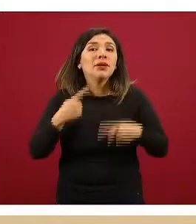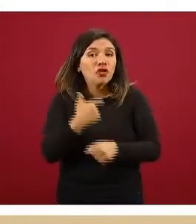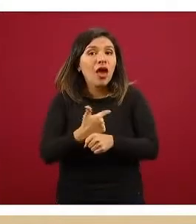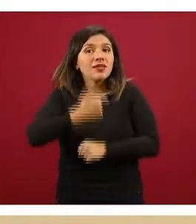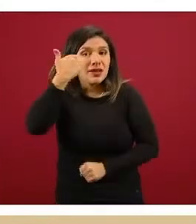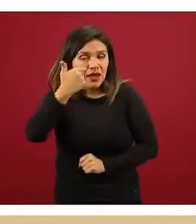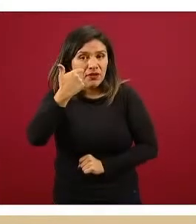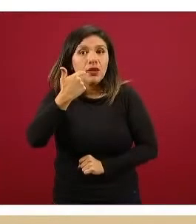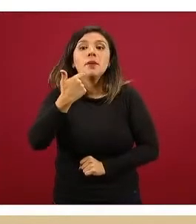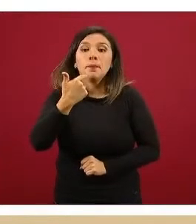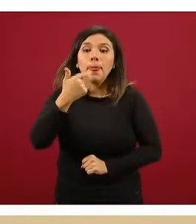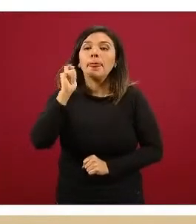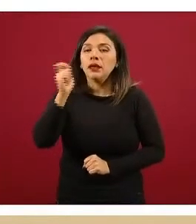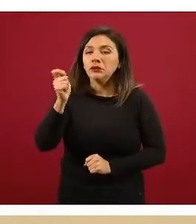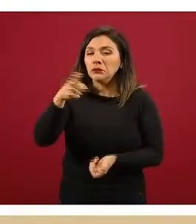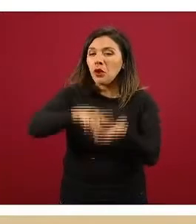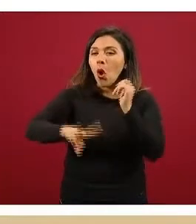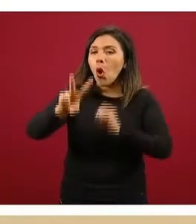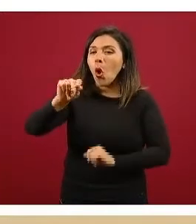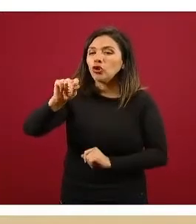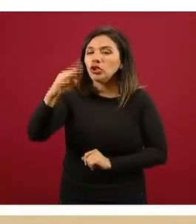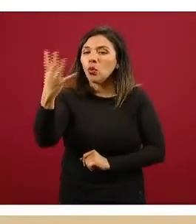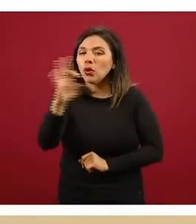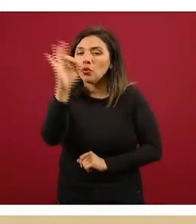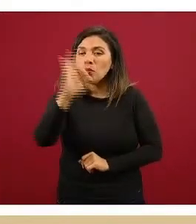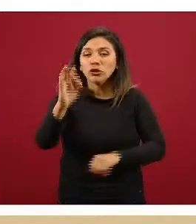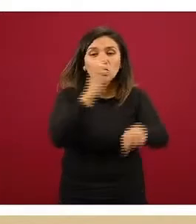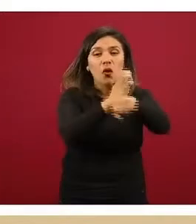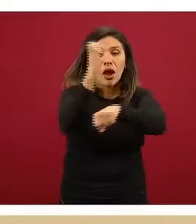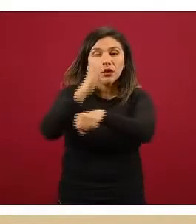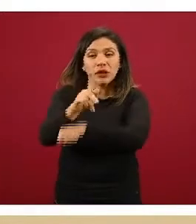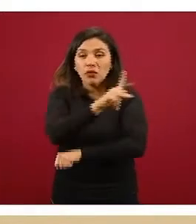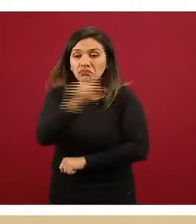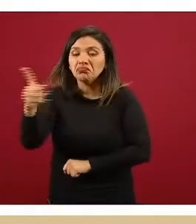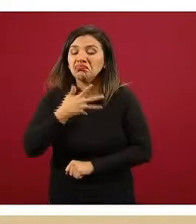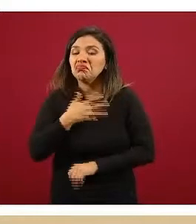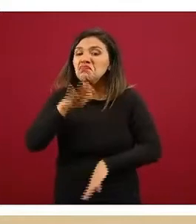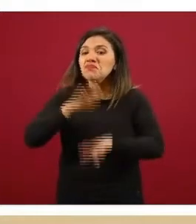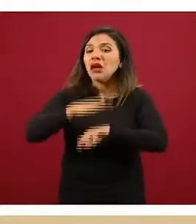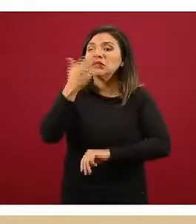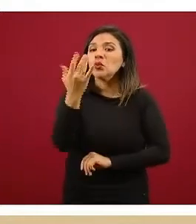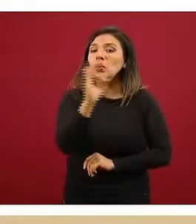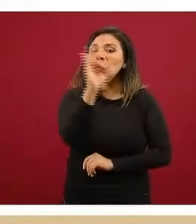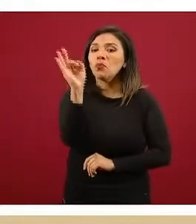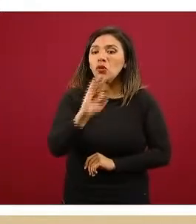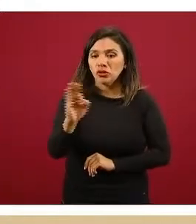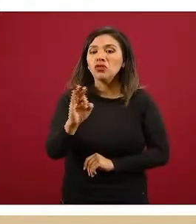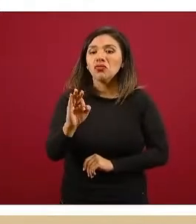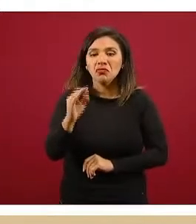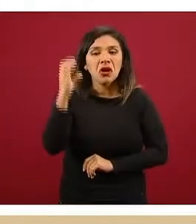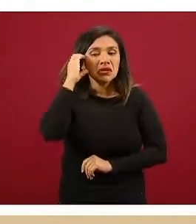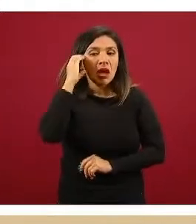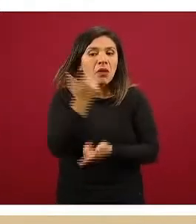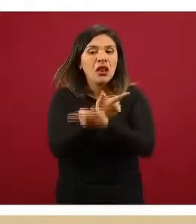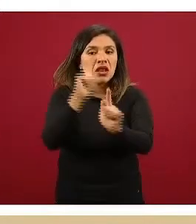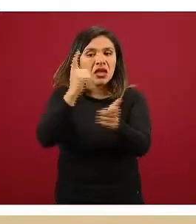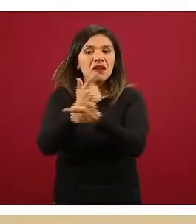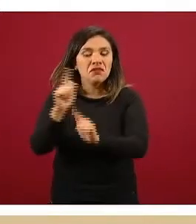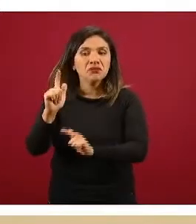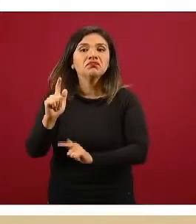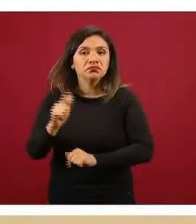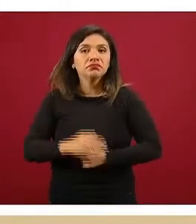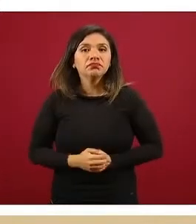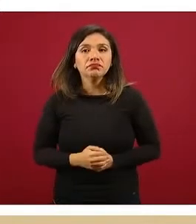graves. De hecho, el 84% de los estados tiene inclusive más del 50% de sus camas